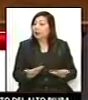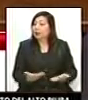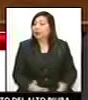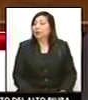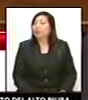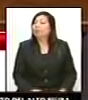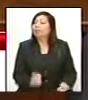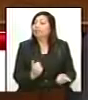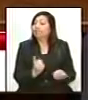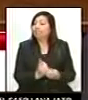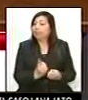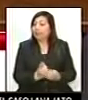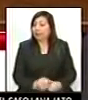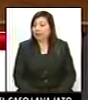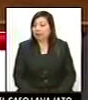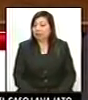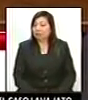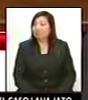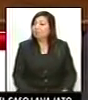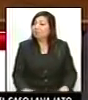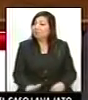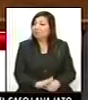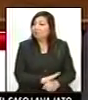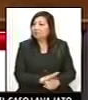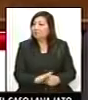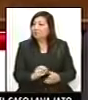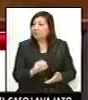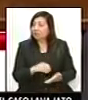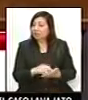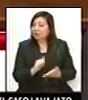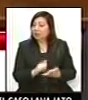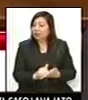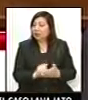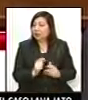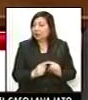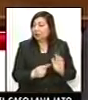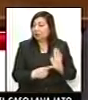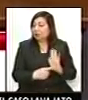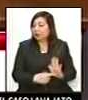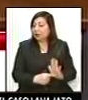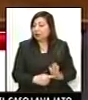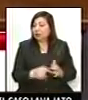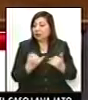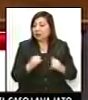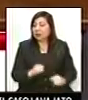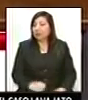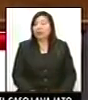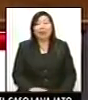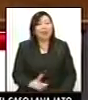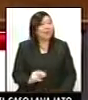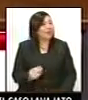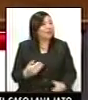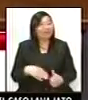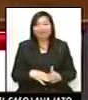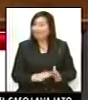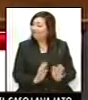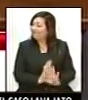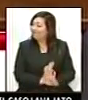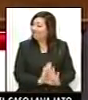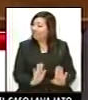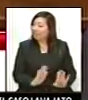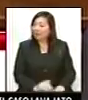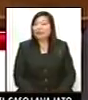se encuentra plenamente establecida la fecha de presentación del informe. No se ha incluido,